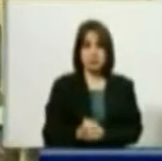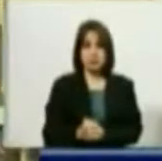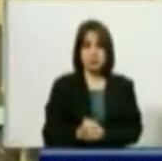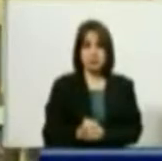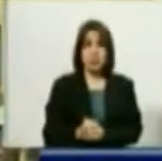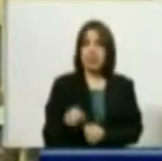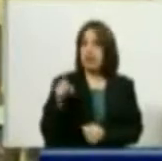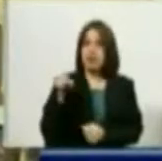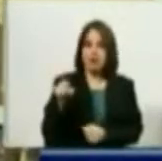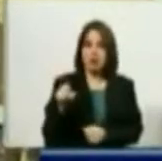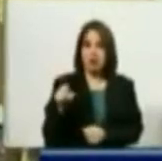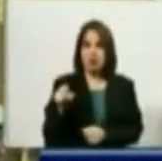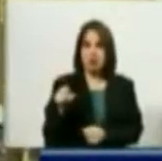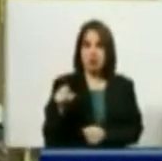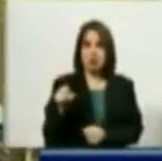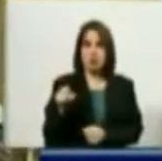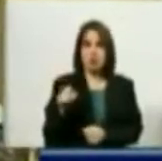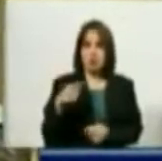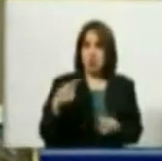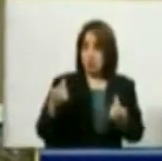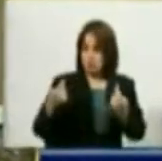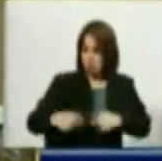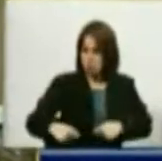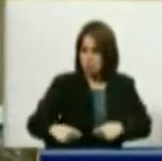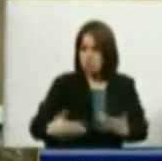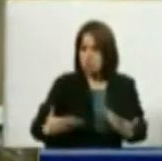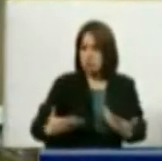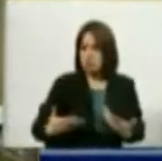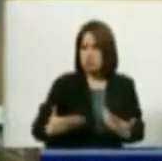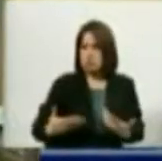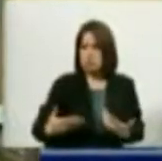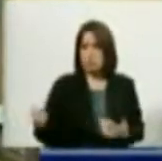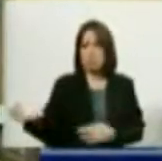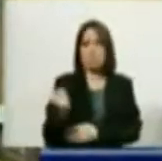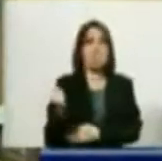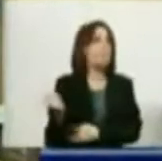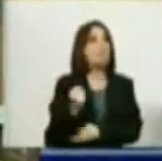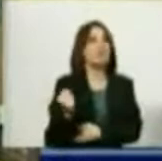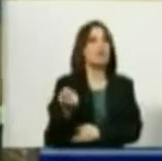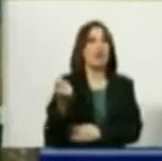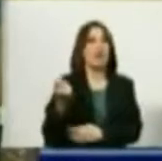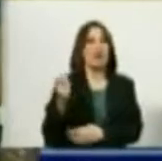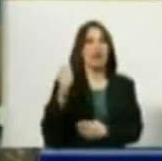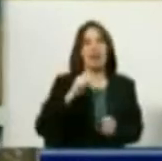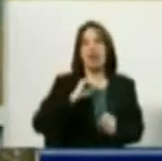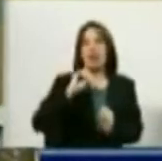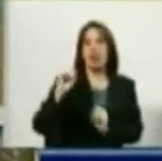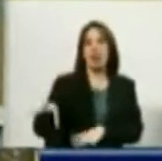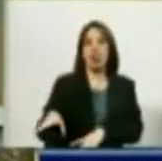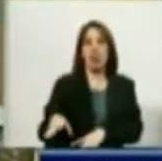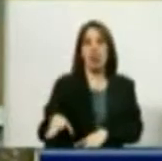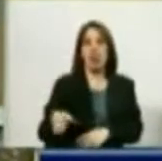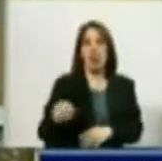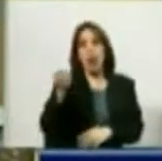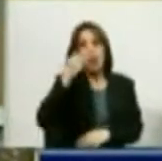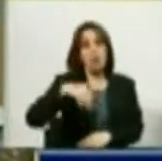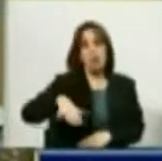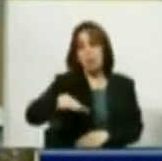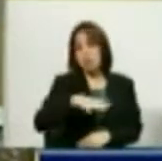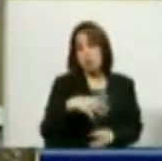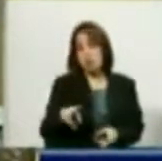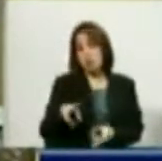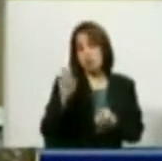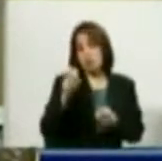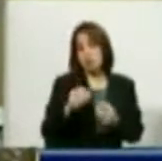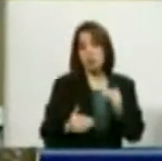ellos no usted los multa y no le paran porque la multa se la pasan al pueblo se la pasan al pueblo